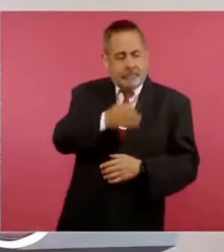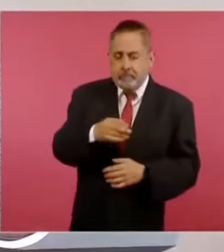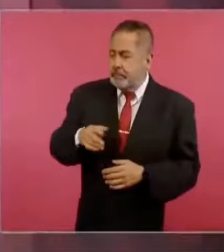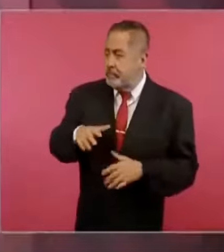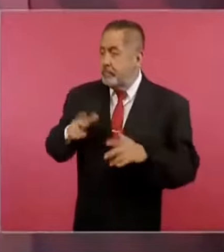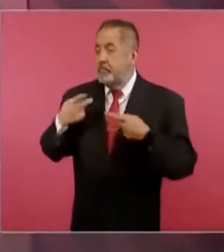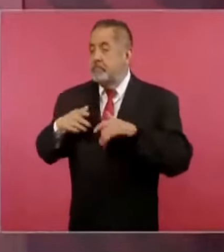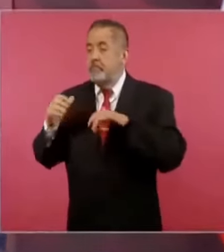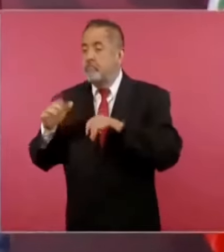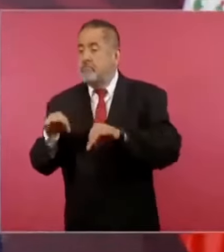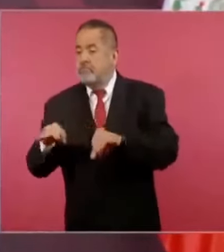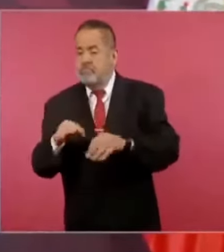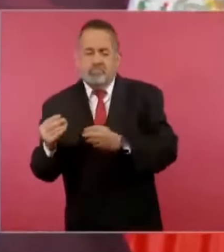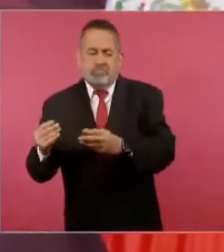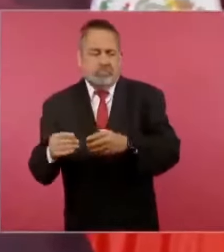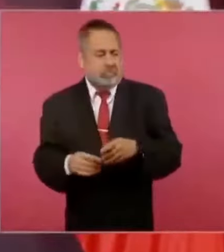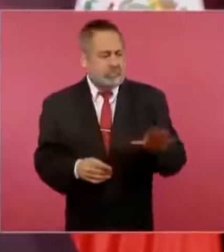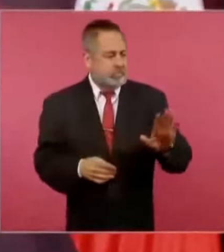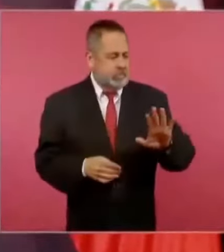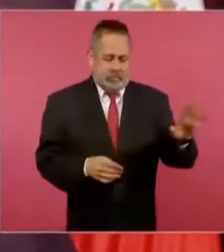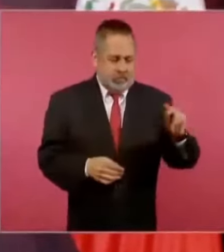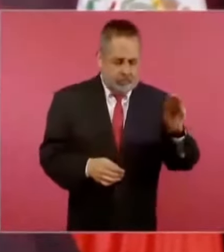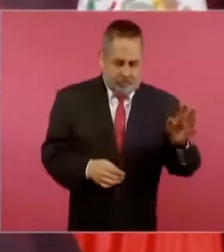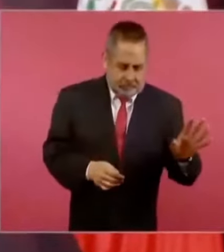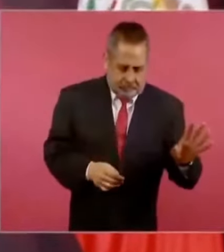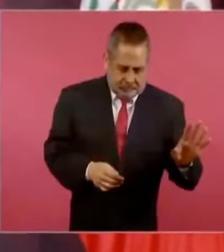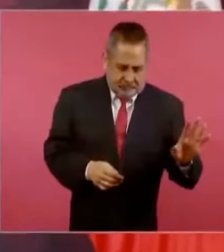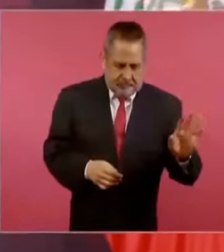no, no, no, no, no, eso sí.